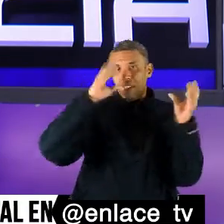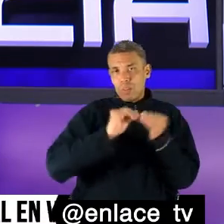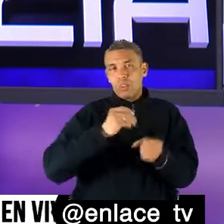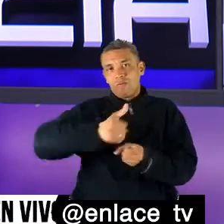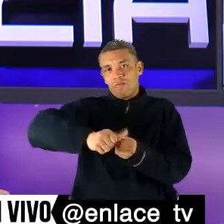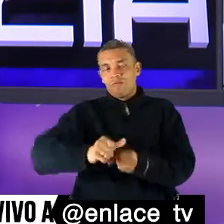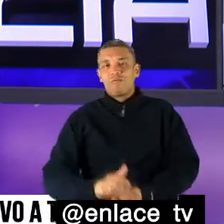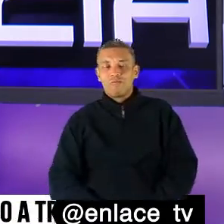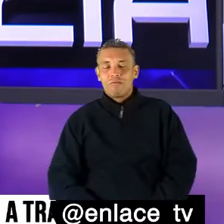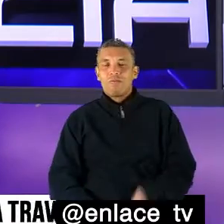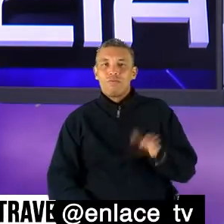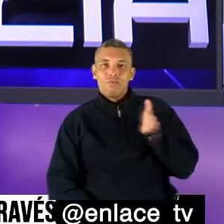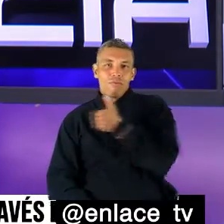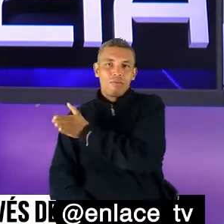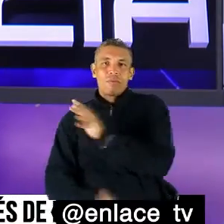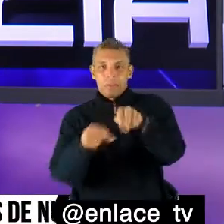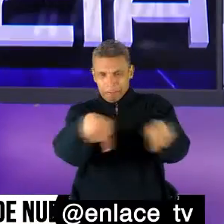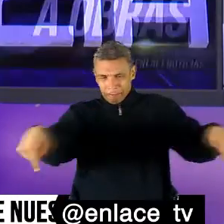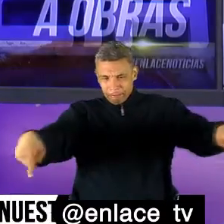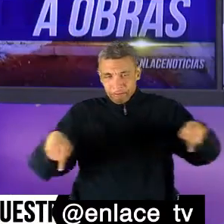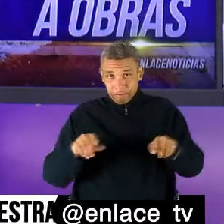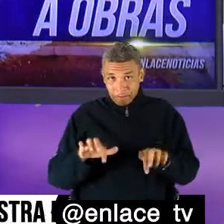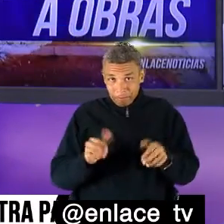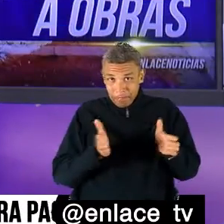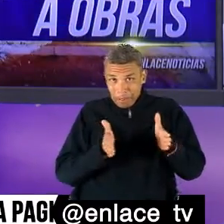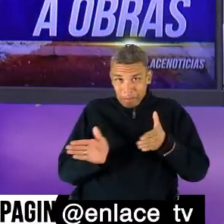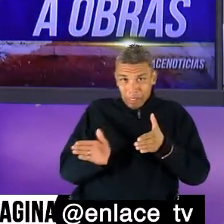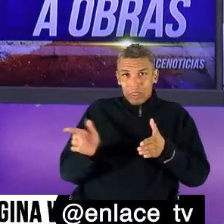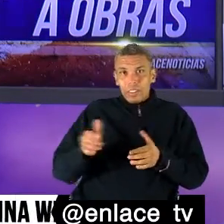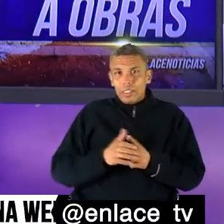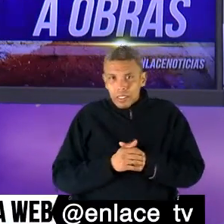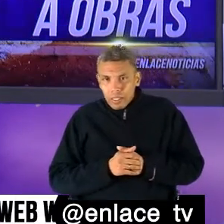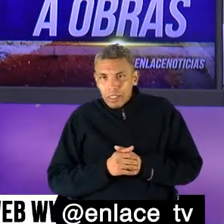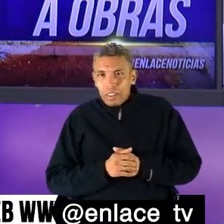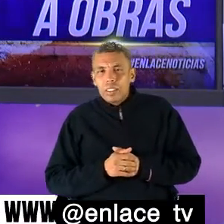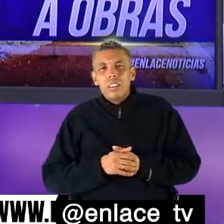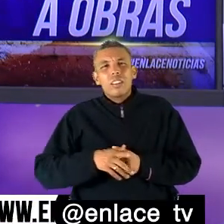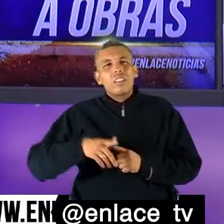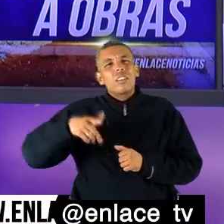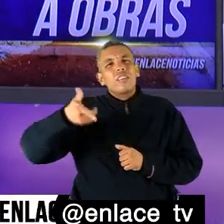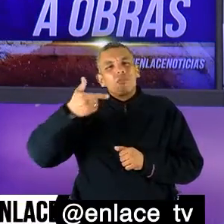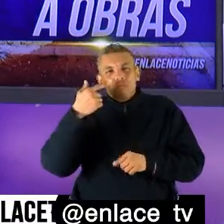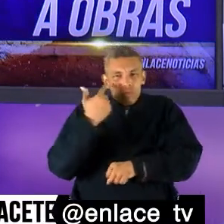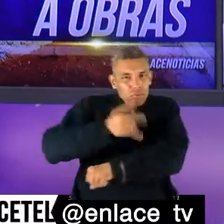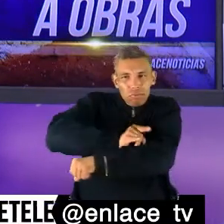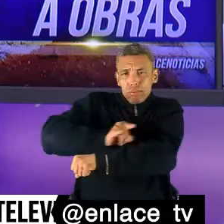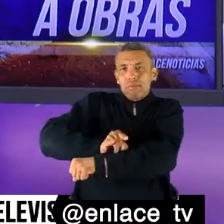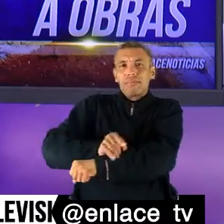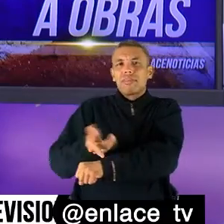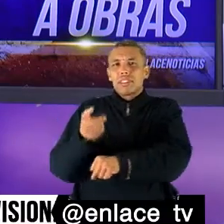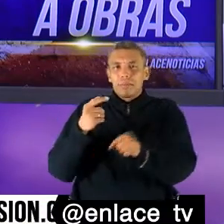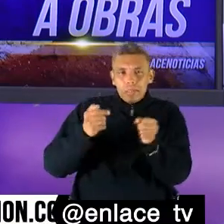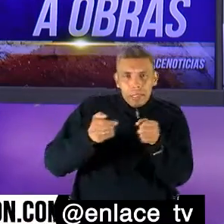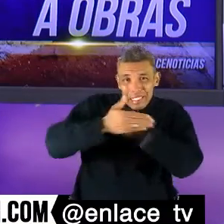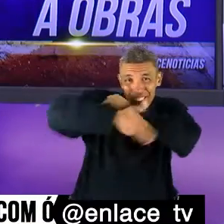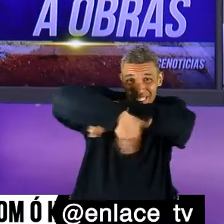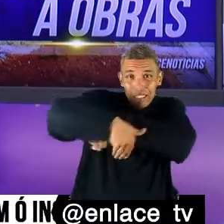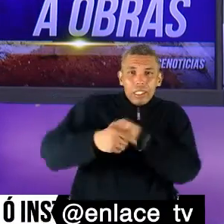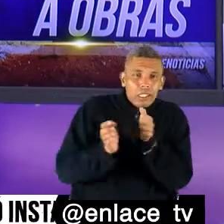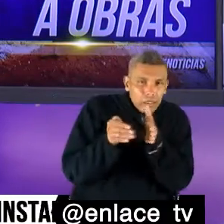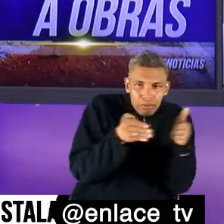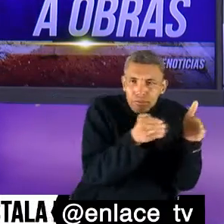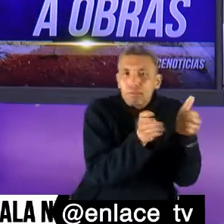La Oficina Asesora de Planeación adelanta inspección a rompimiento de vías en la ciudad. Estas diligencias se hacen en asocio con la Inspección